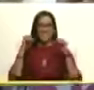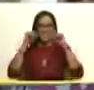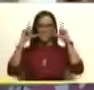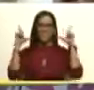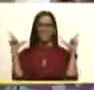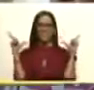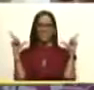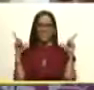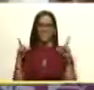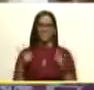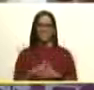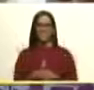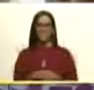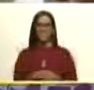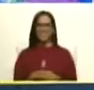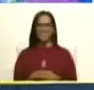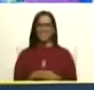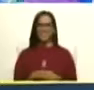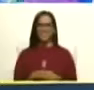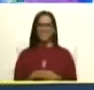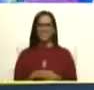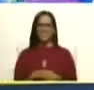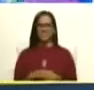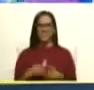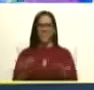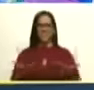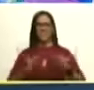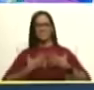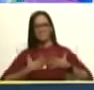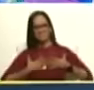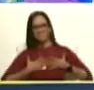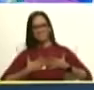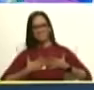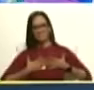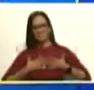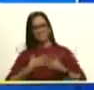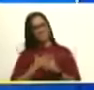Me atrapó. Y aquí me lleva. ¿Ah?